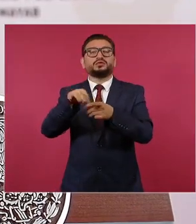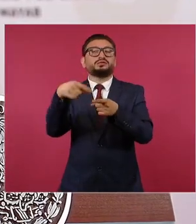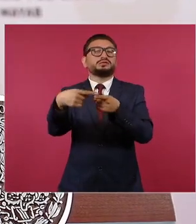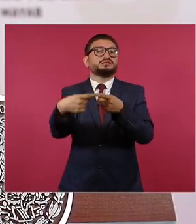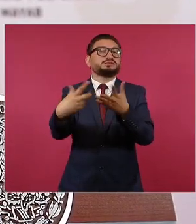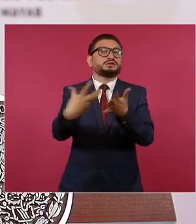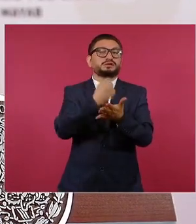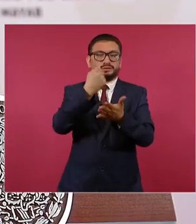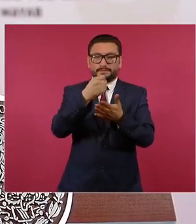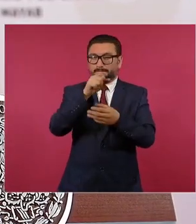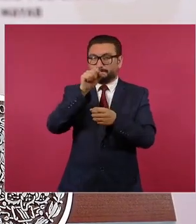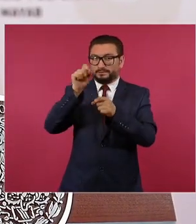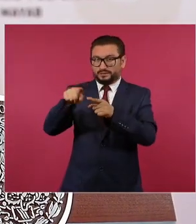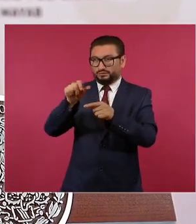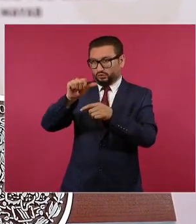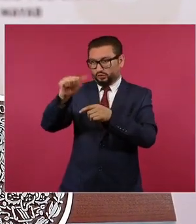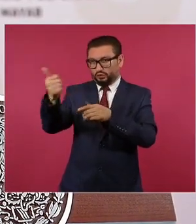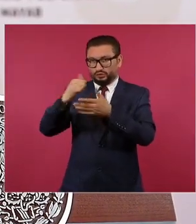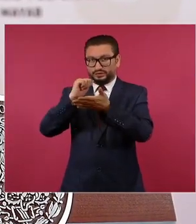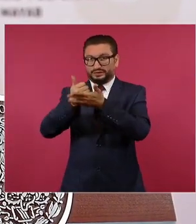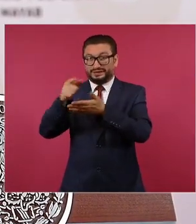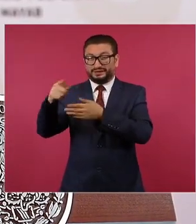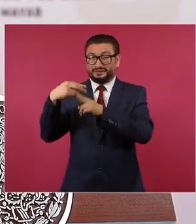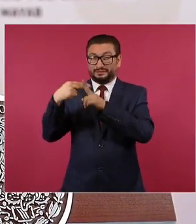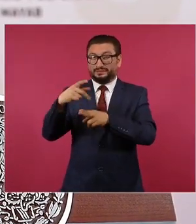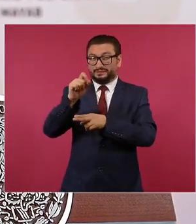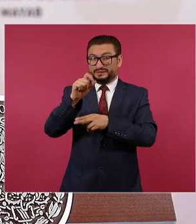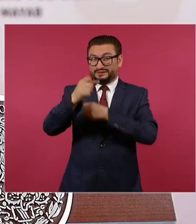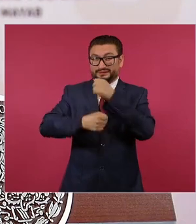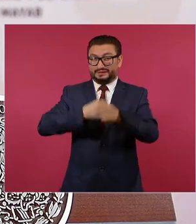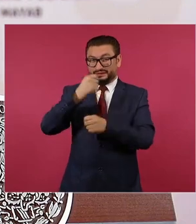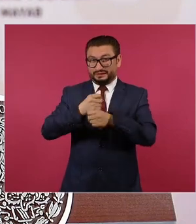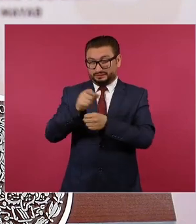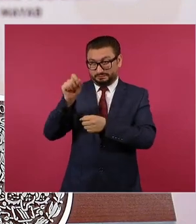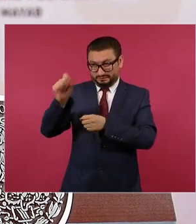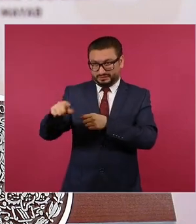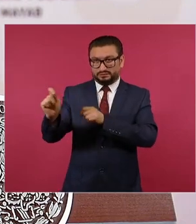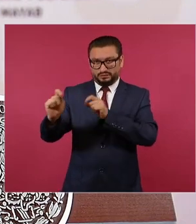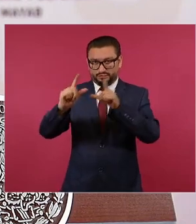conservador, que ya lleva 20 años haciendo lo mismo.